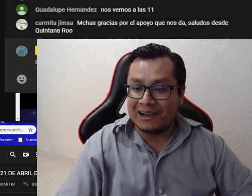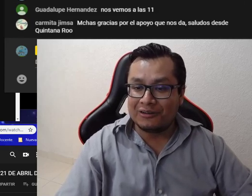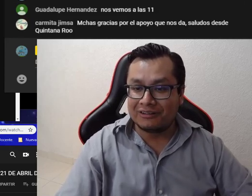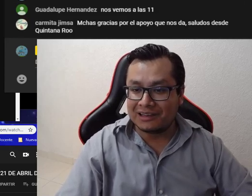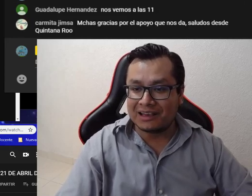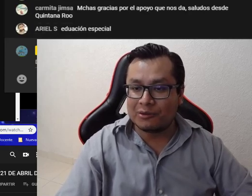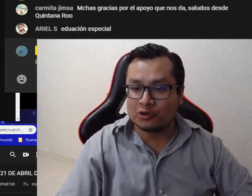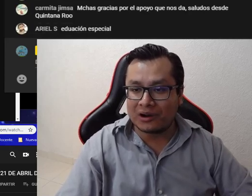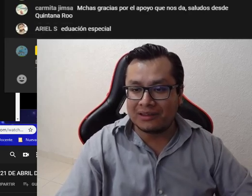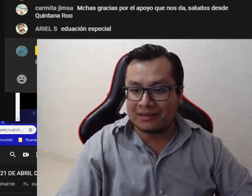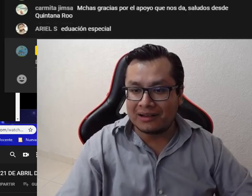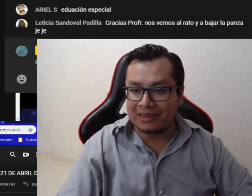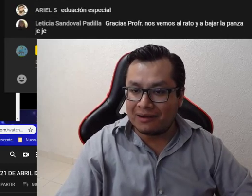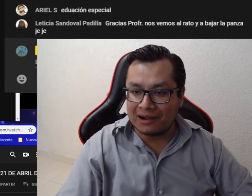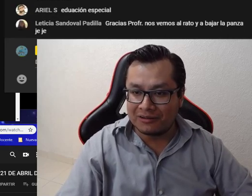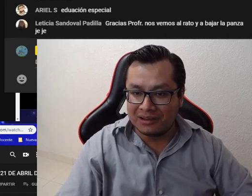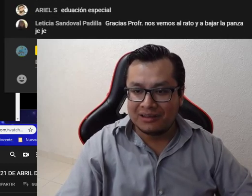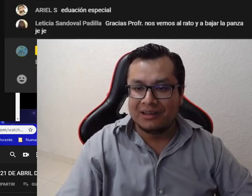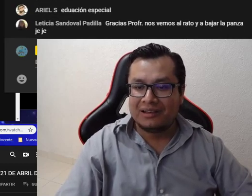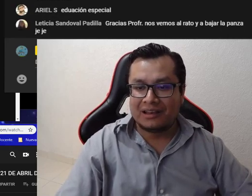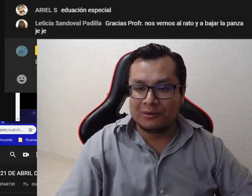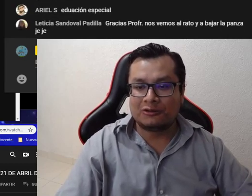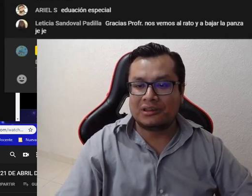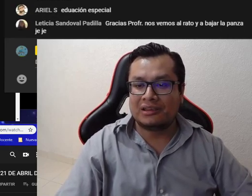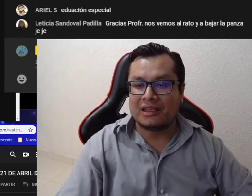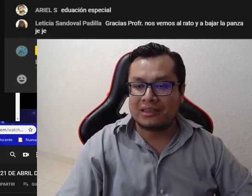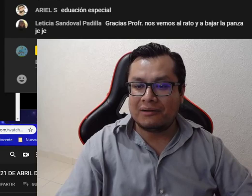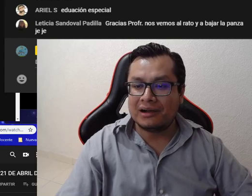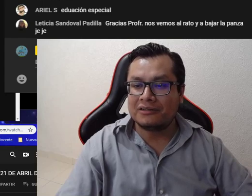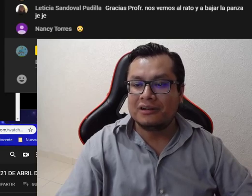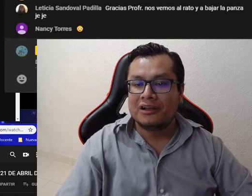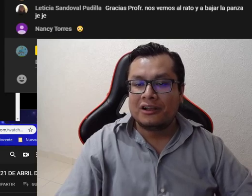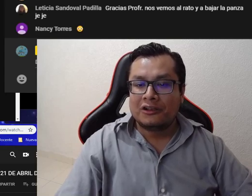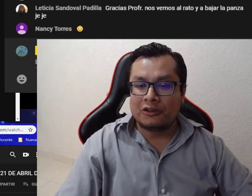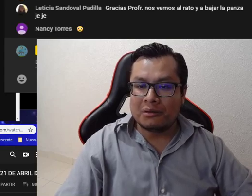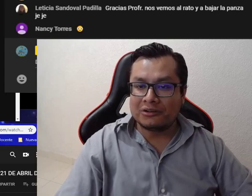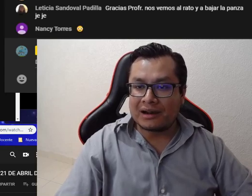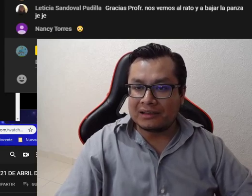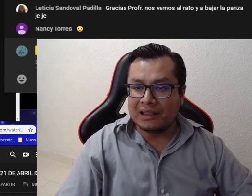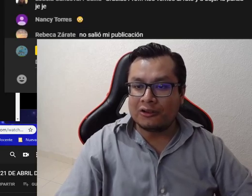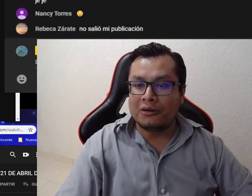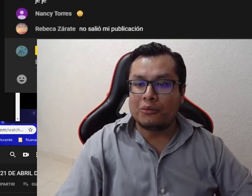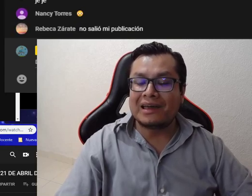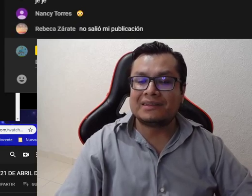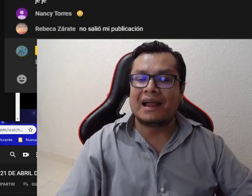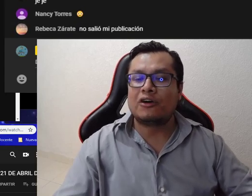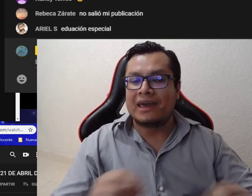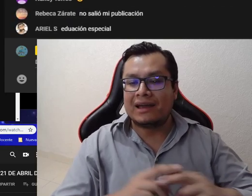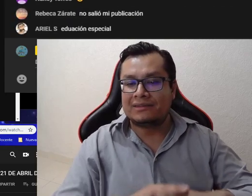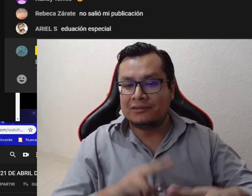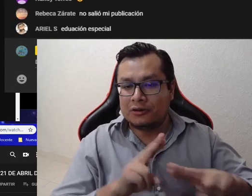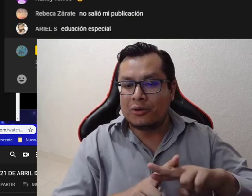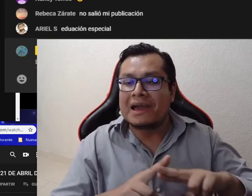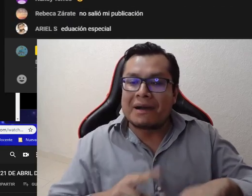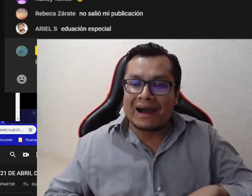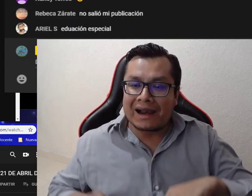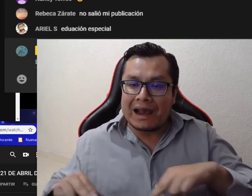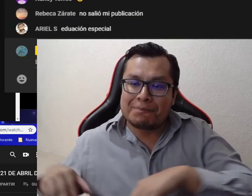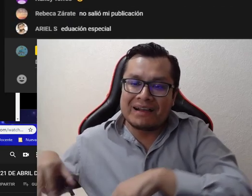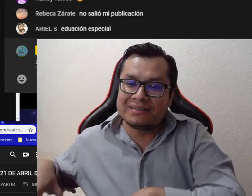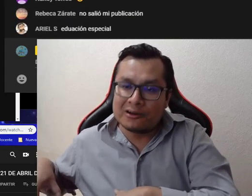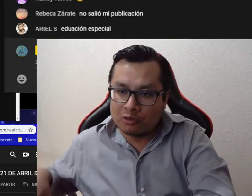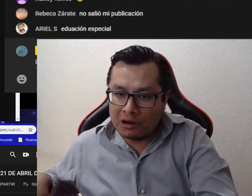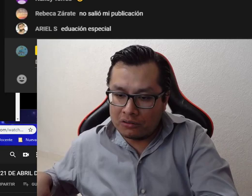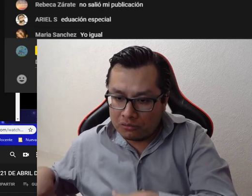al carajo. O sea, tenemos suerte de tener trabajo, ¿eh? Tenemos suerte de tener trabajo. Nos vemos a ratito. Voy a hacer algo de ejercicio. Voy a bajar